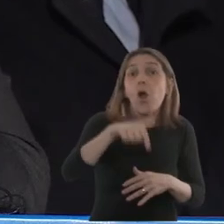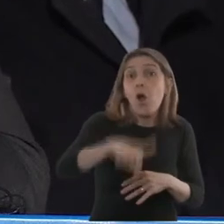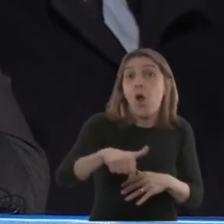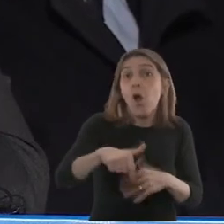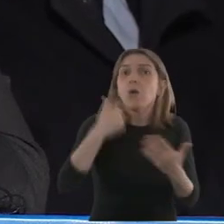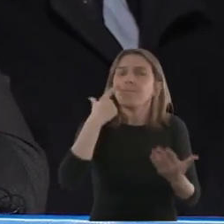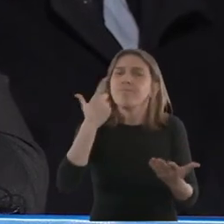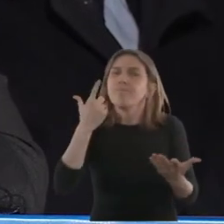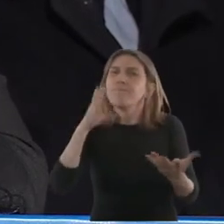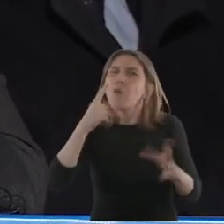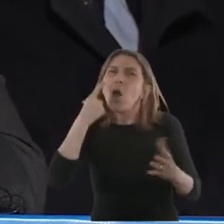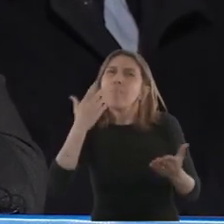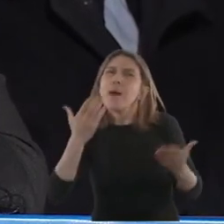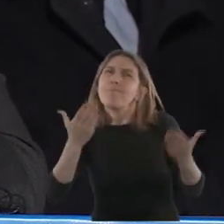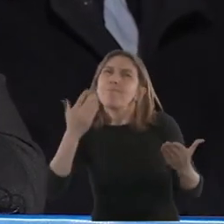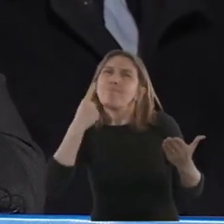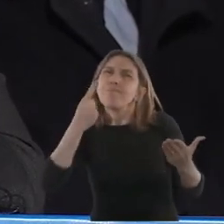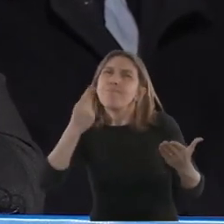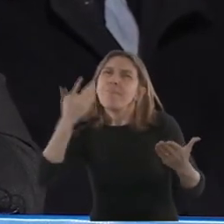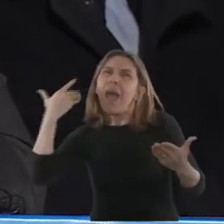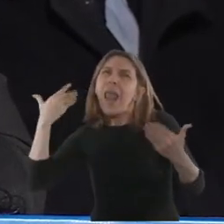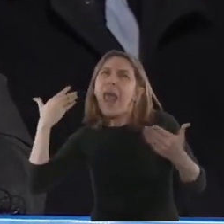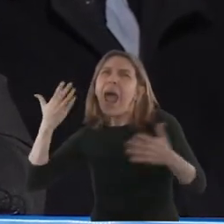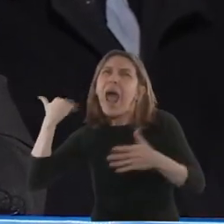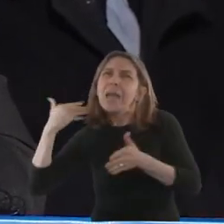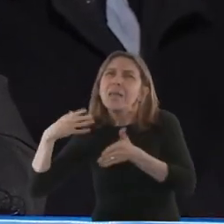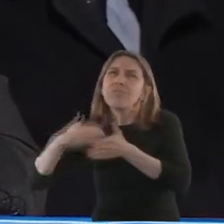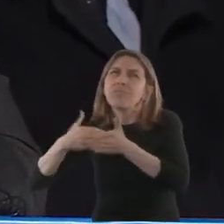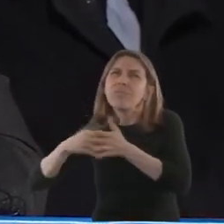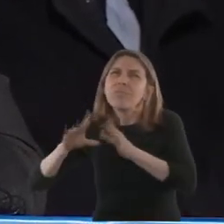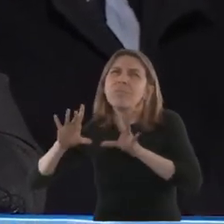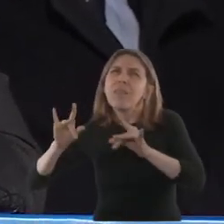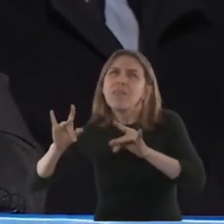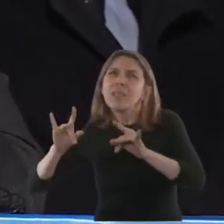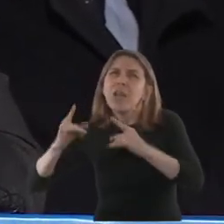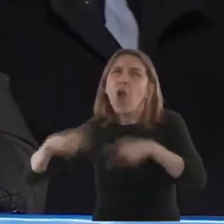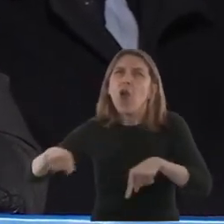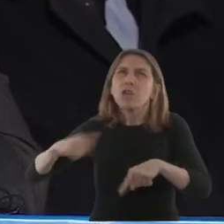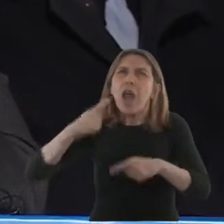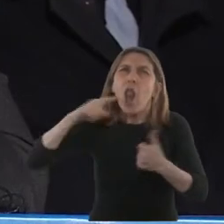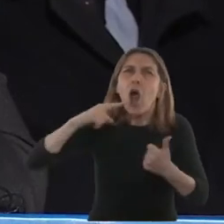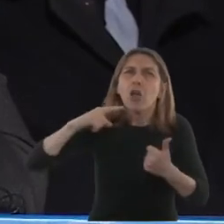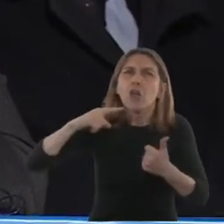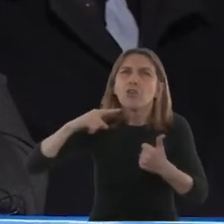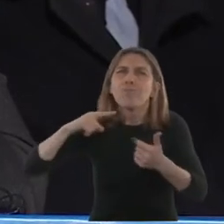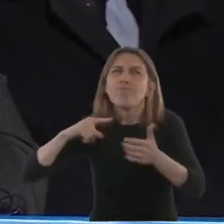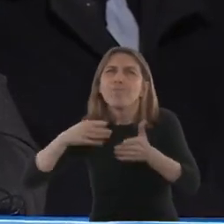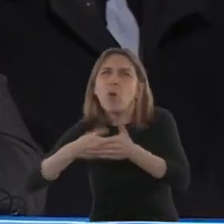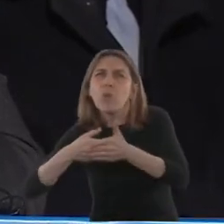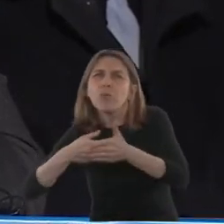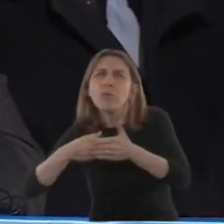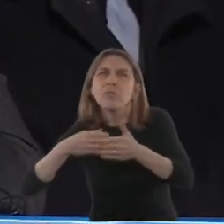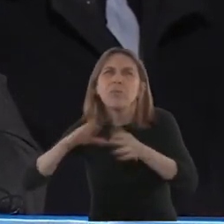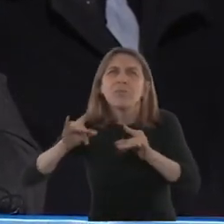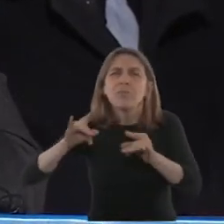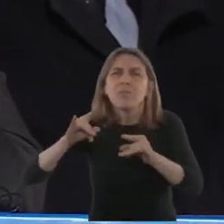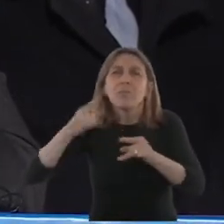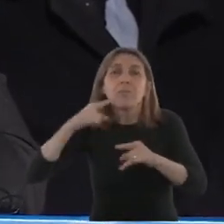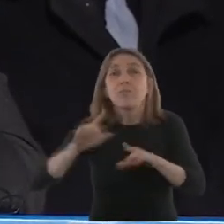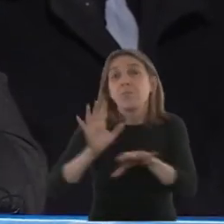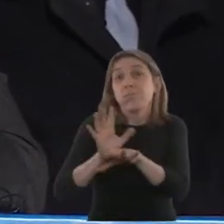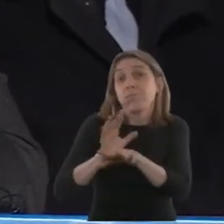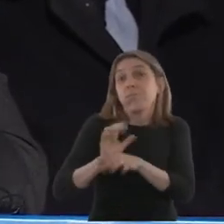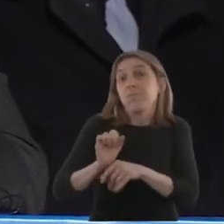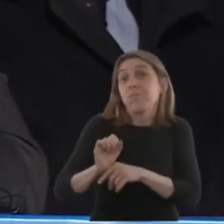hacer un balance, un repaso de esas luces y esas sombras. Entre las luces, claramente, la primera parte de